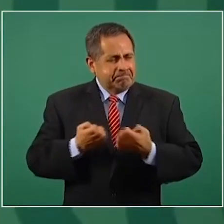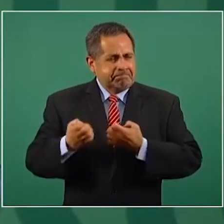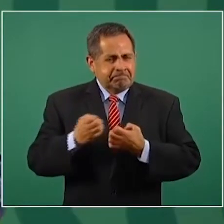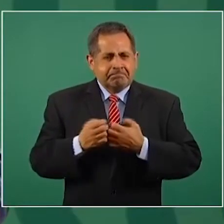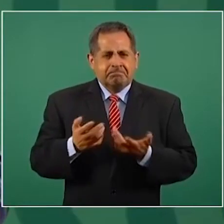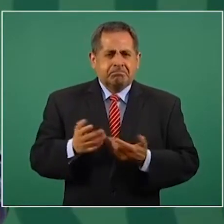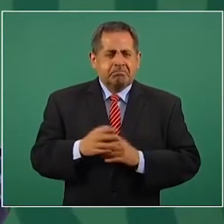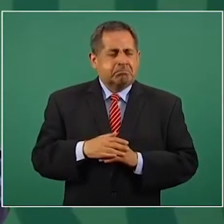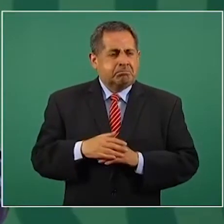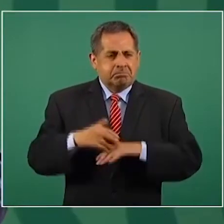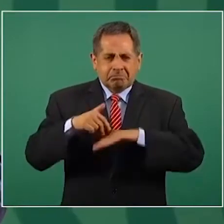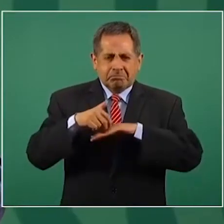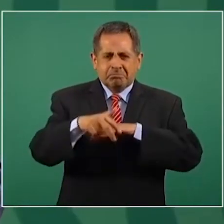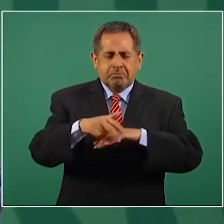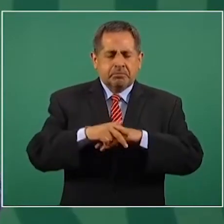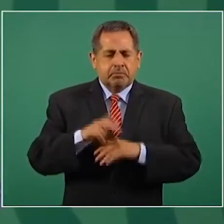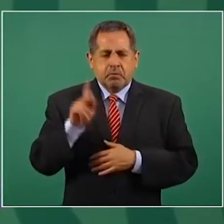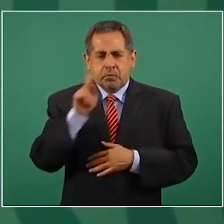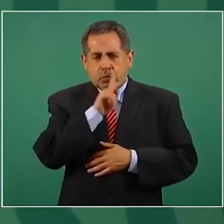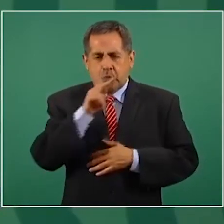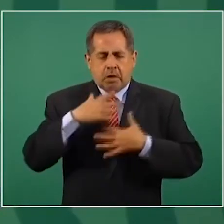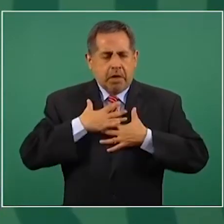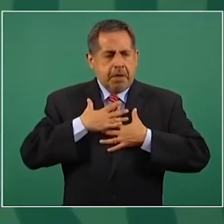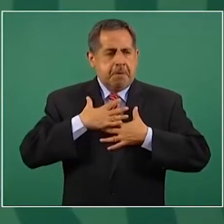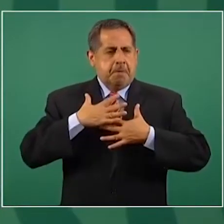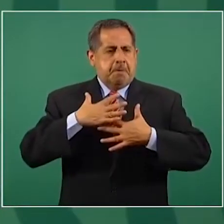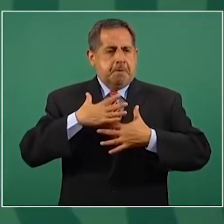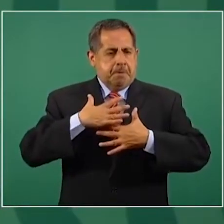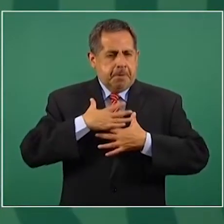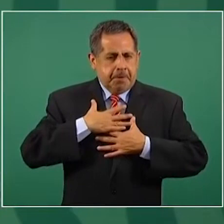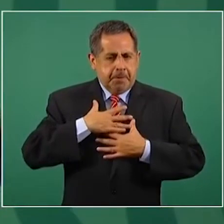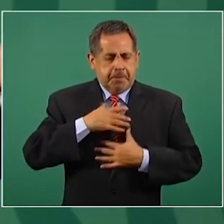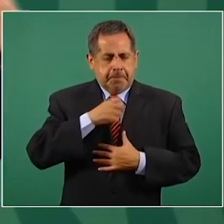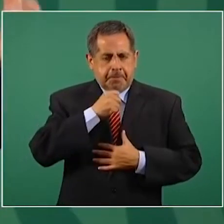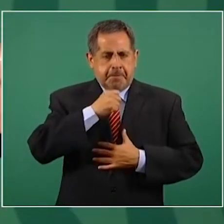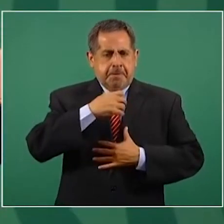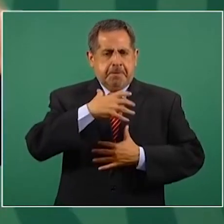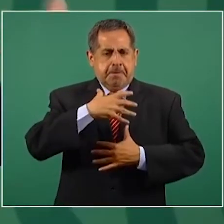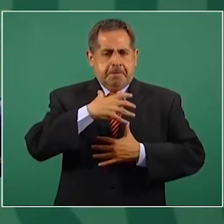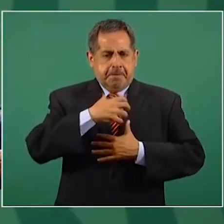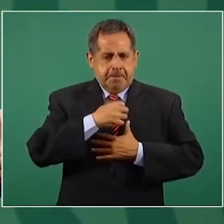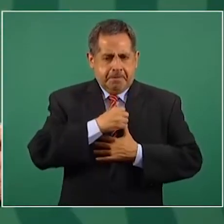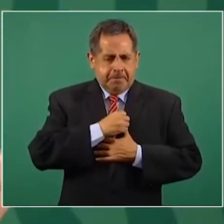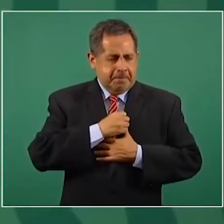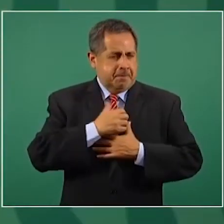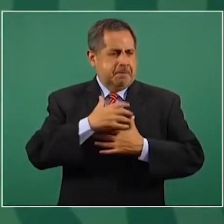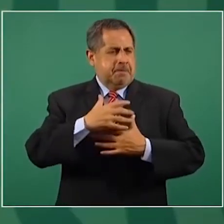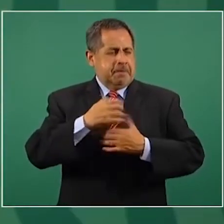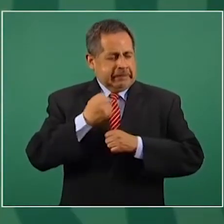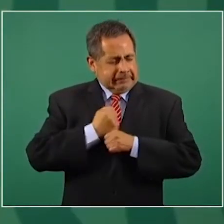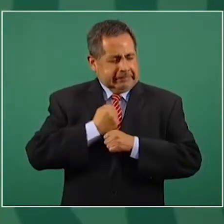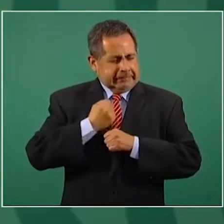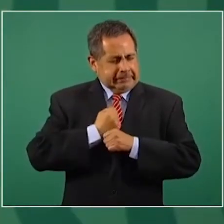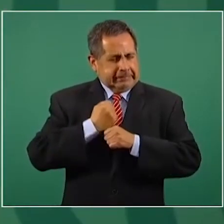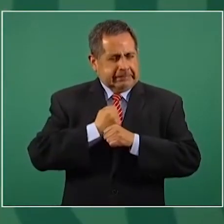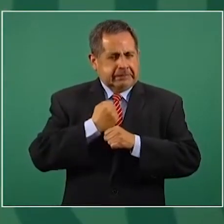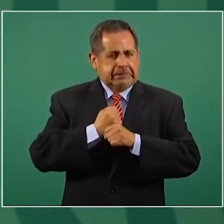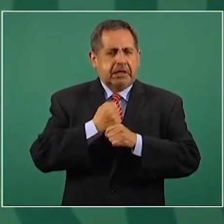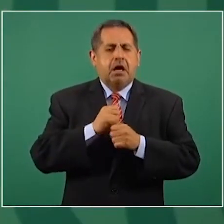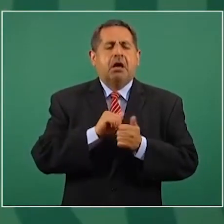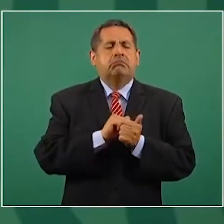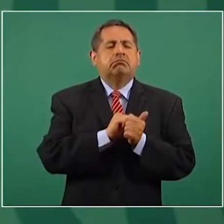hacer ejercicios de respiración, y afortunadamente salí